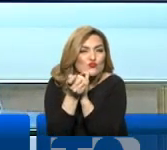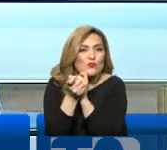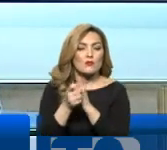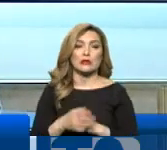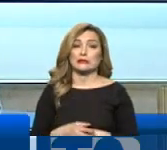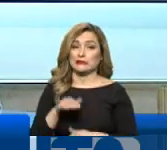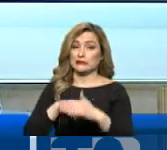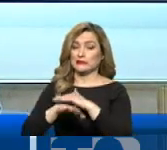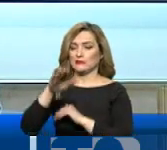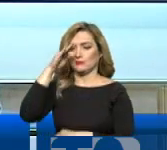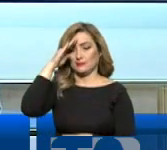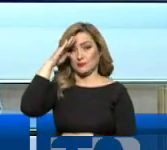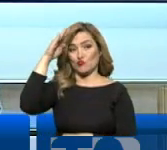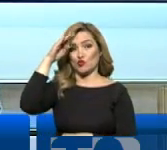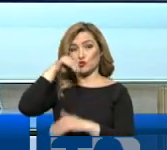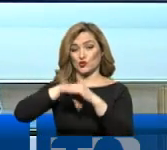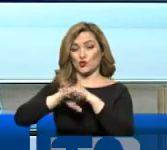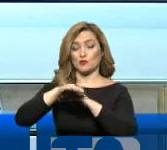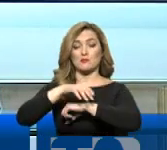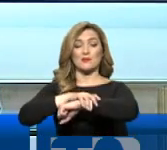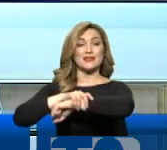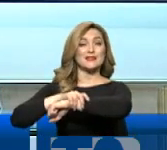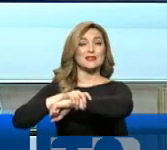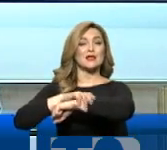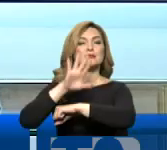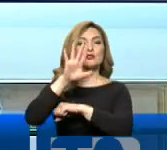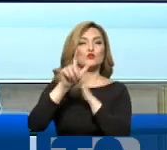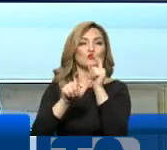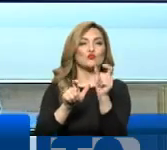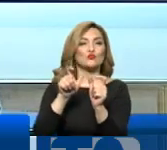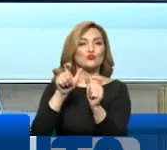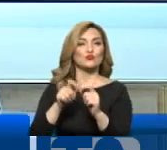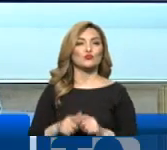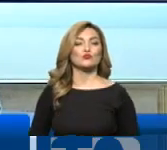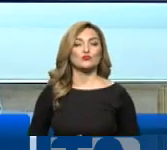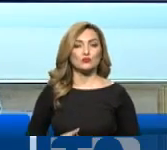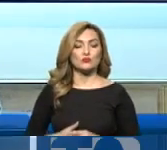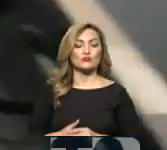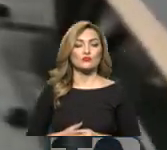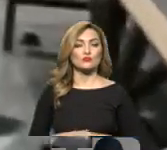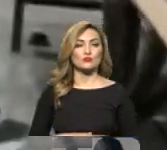allanada. 5 personas fueron detenidas durante el operativo realizado en Quito.